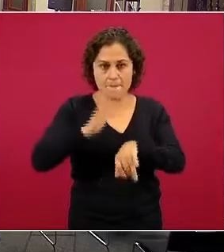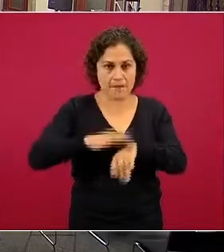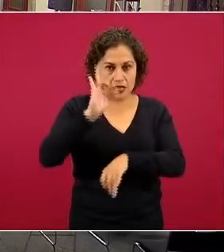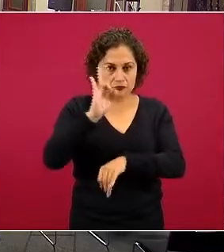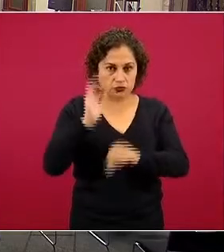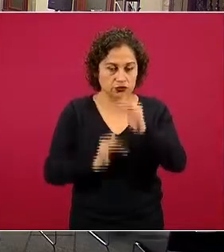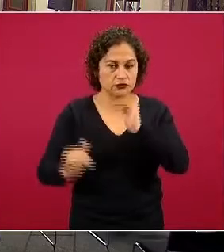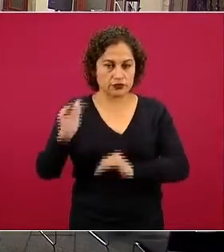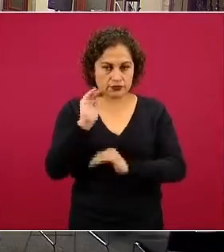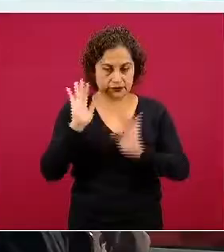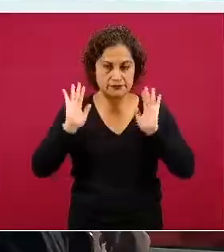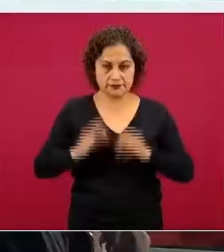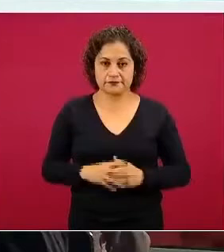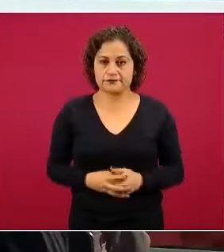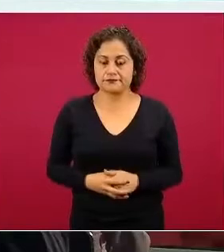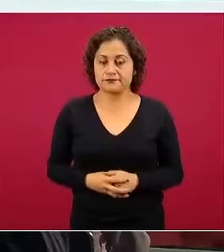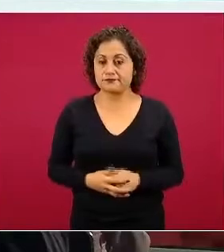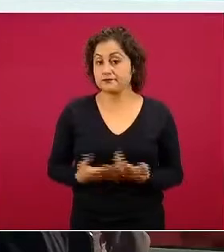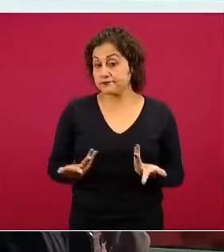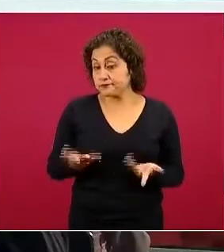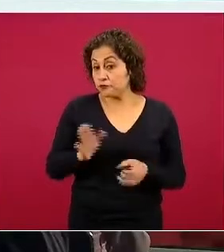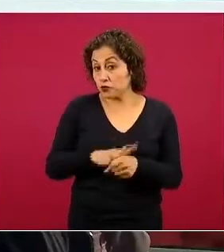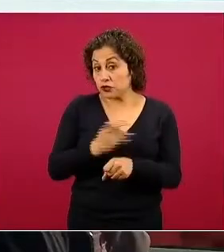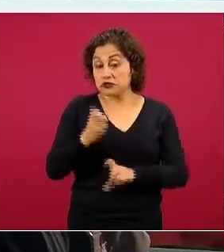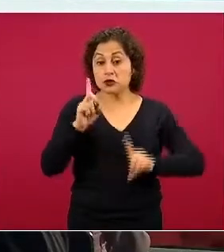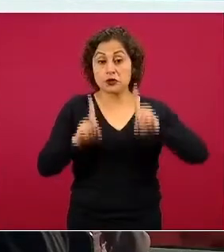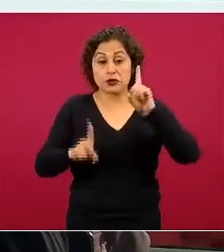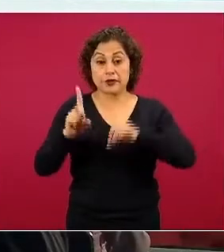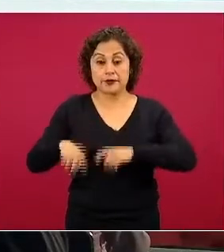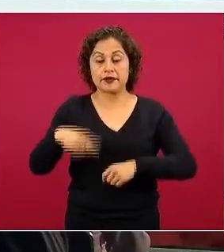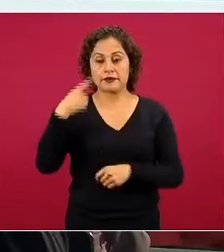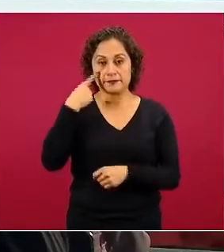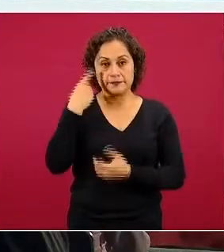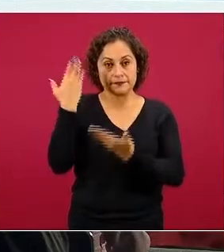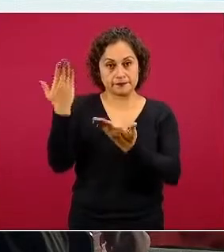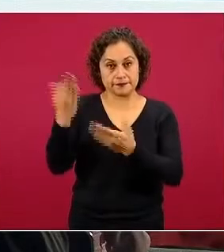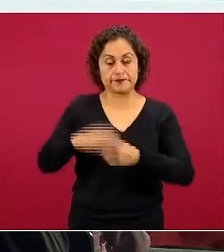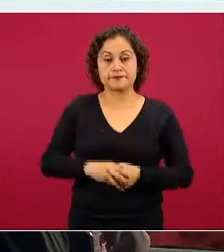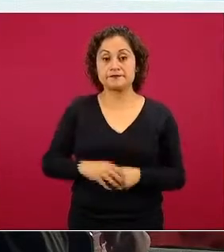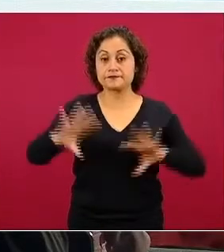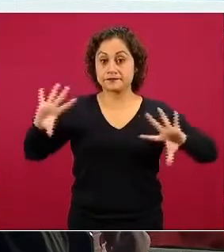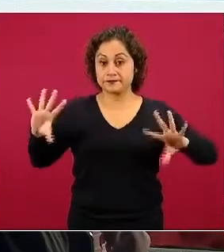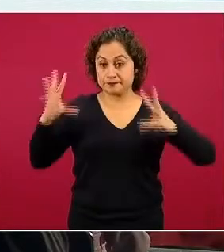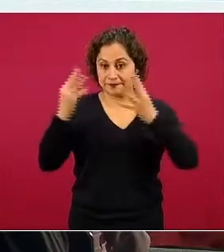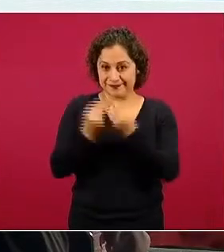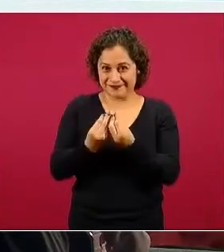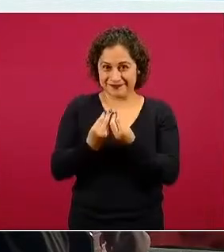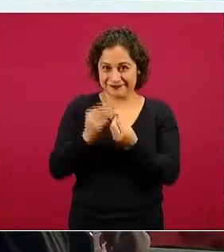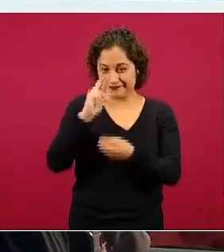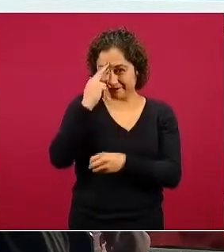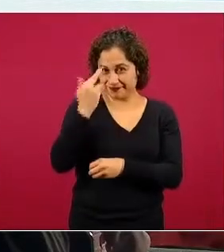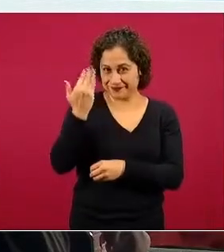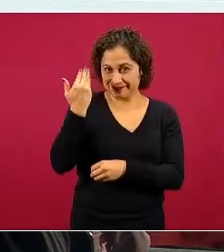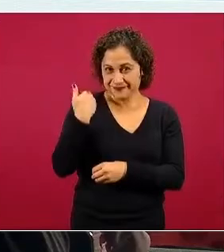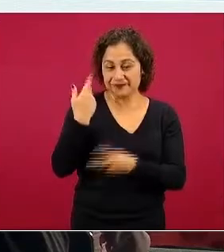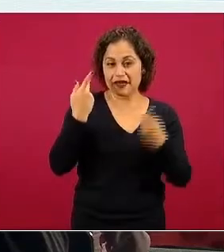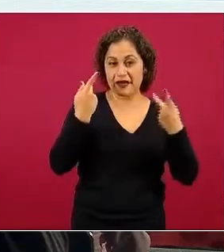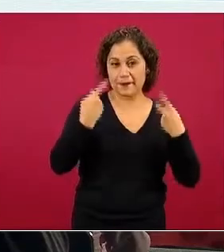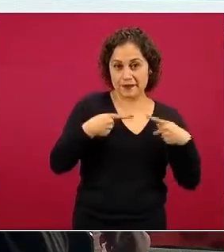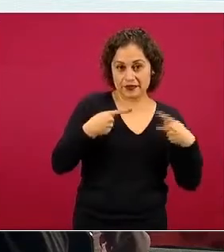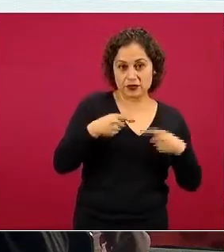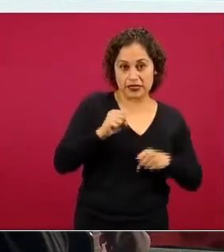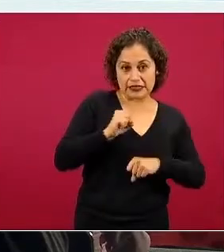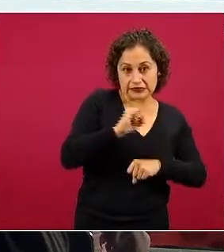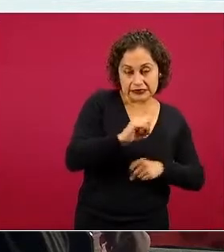casos ambulatorios. Entonces, de este total que teníamos entre personas sin muestra,